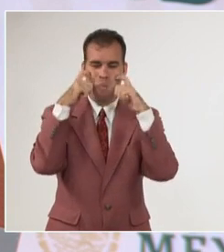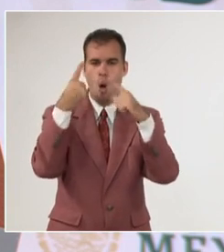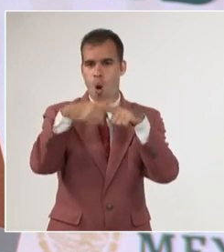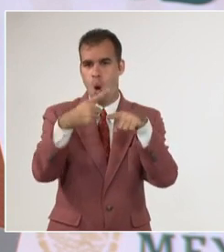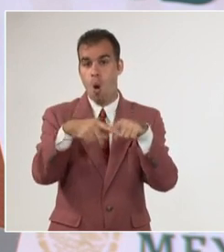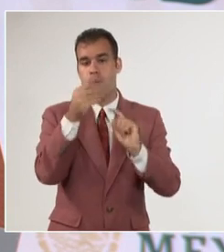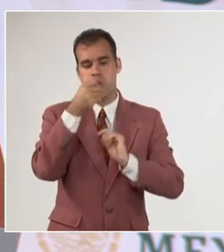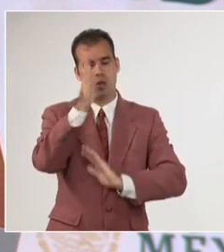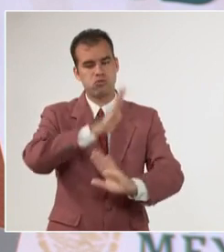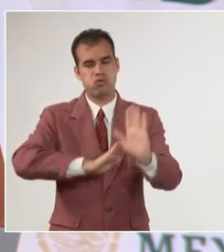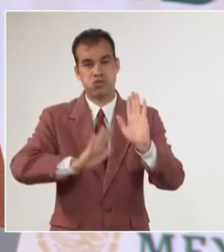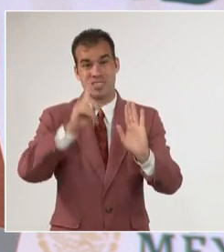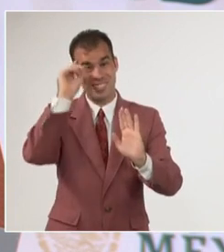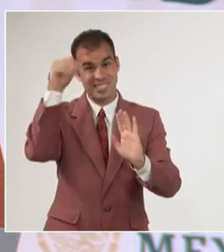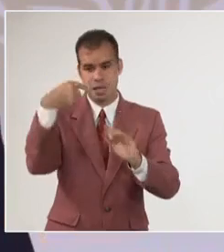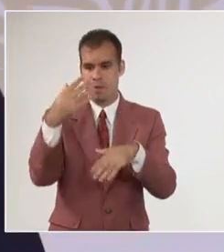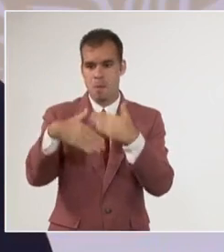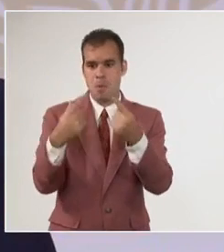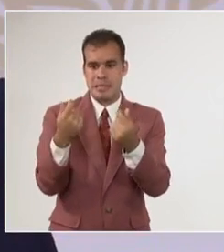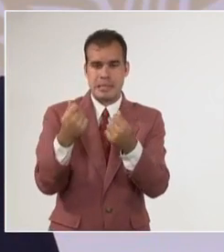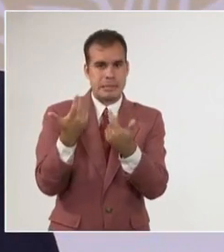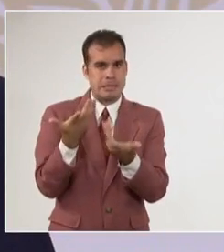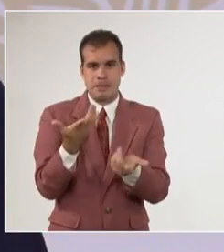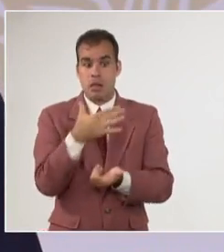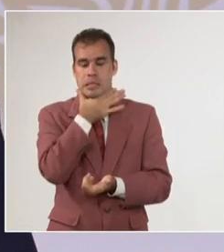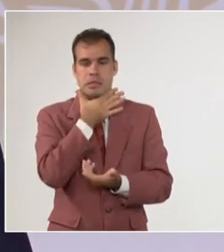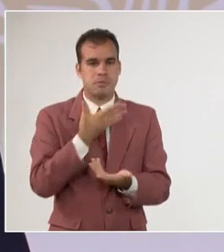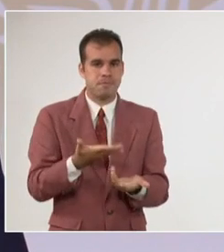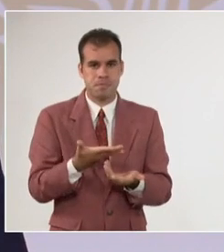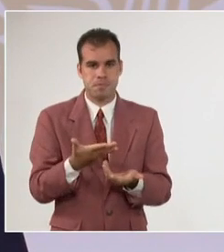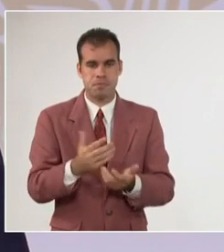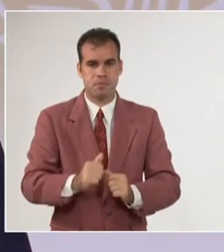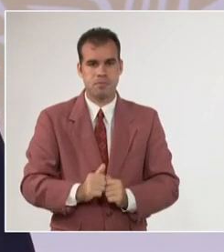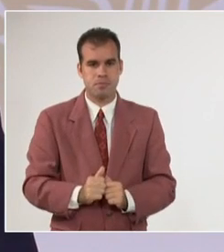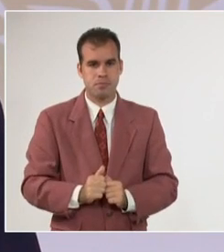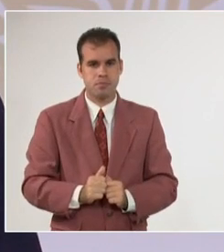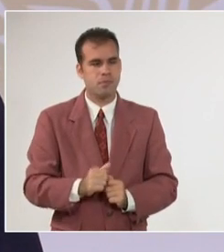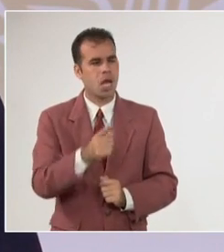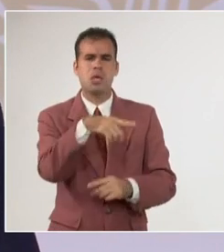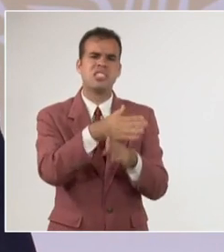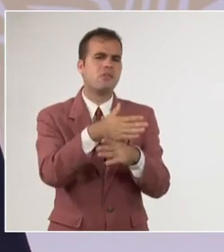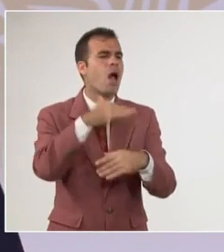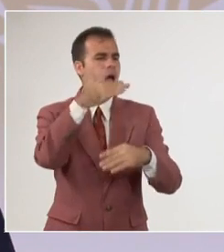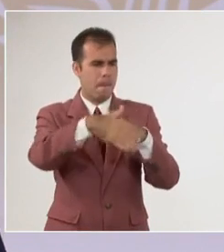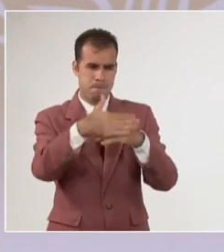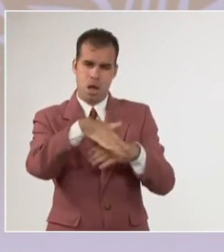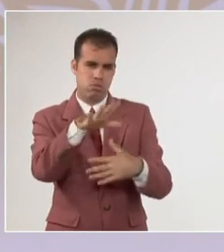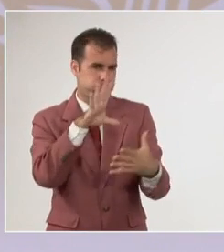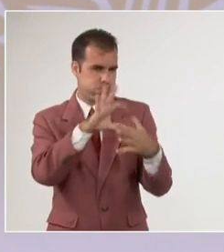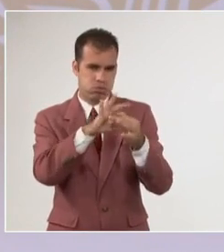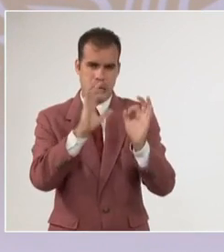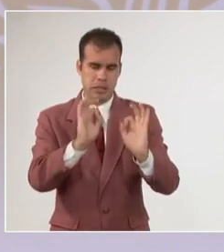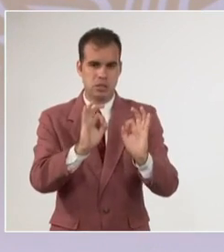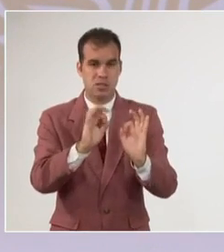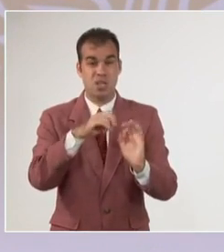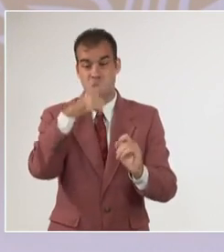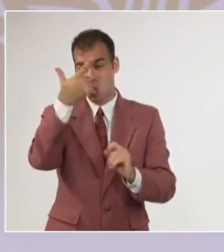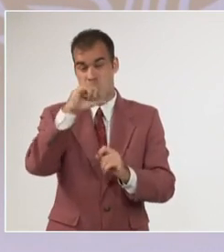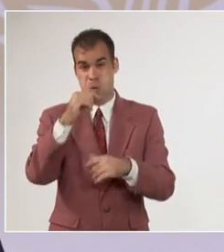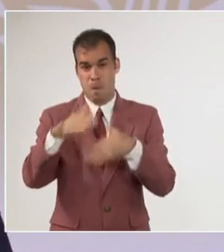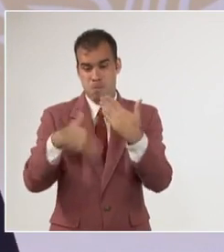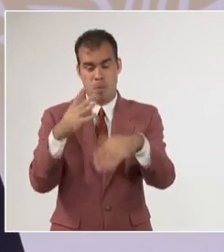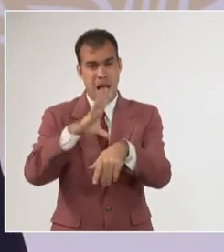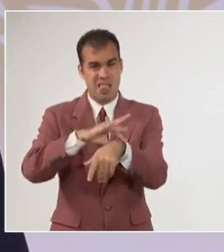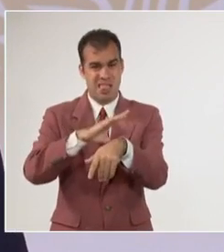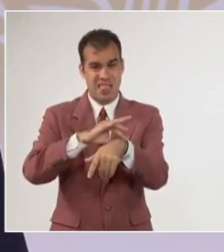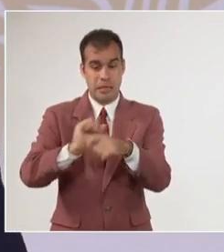del acoso económico y la pandemia. Hermanas y hermanos mexicanos, ante la compleja situación epidemiológica que enfrenta